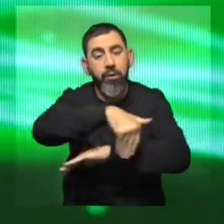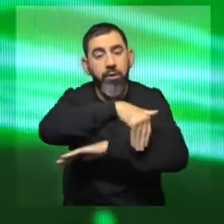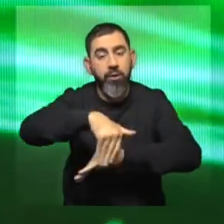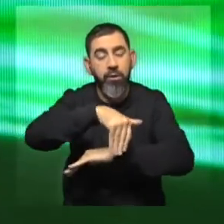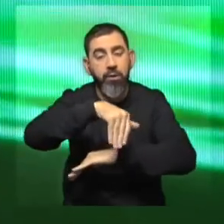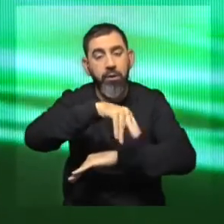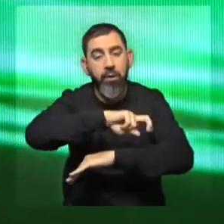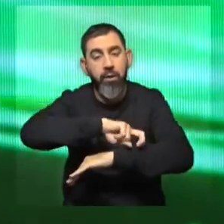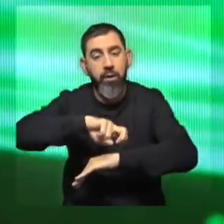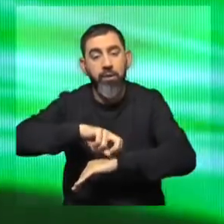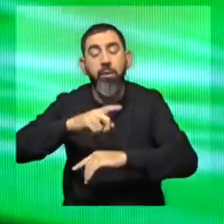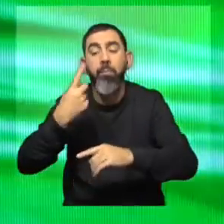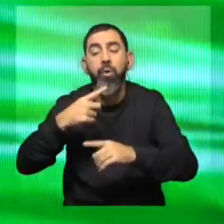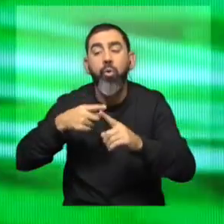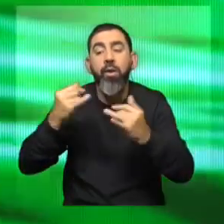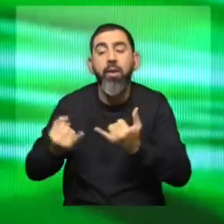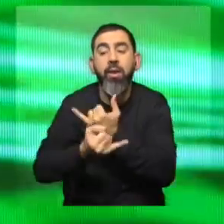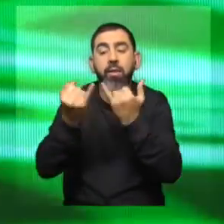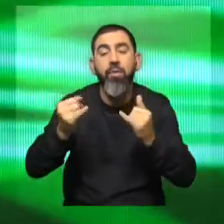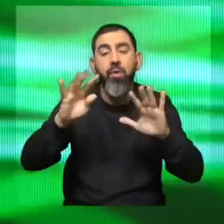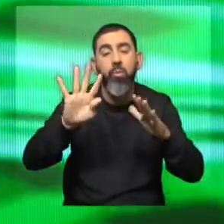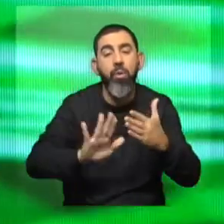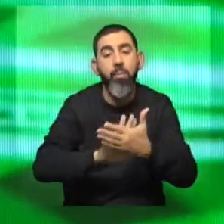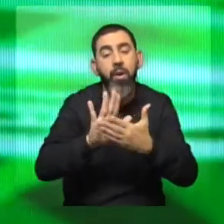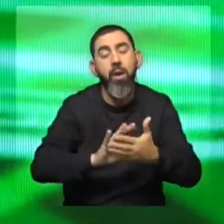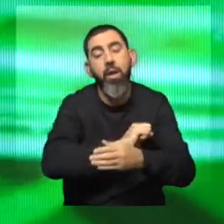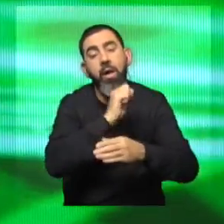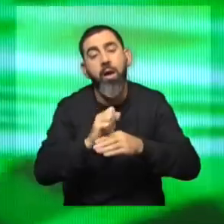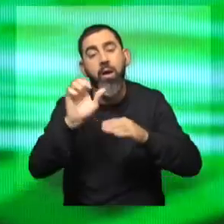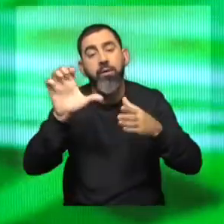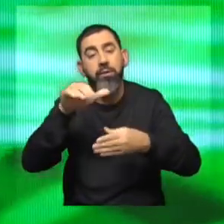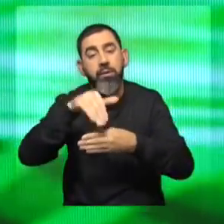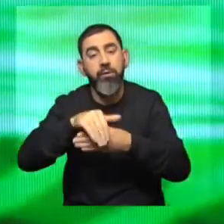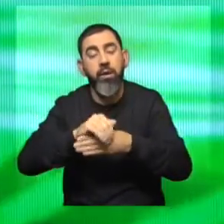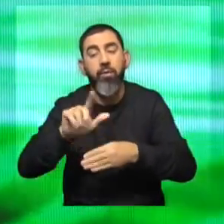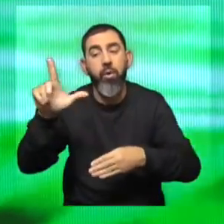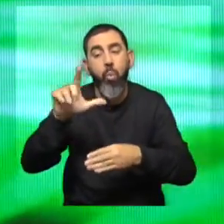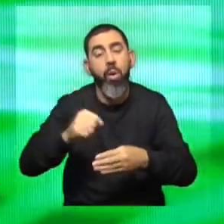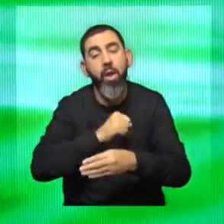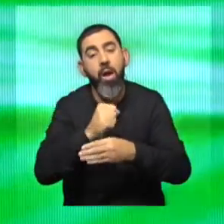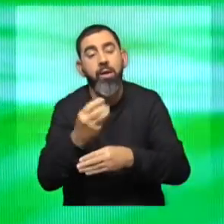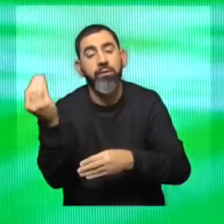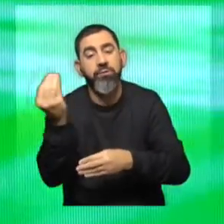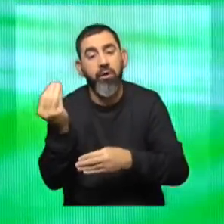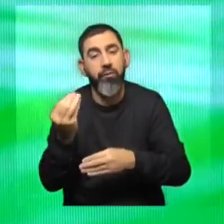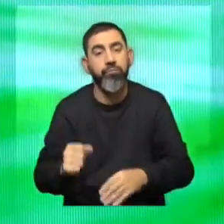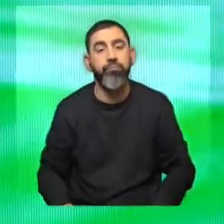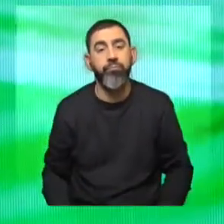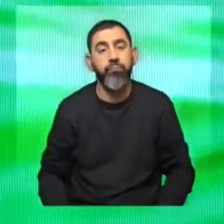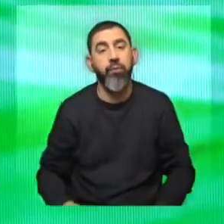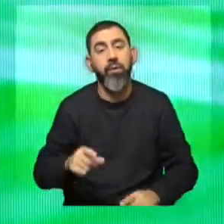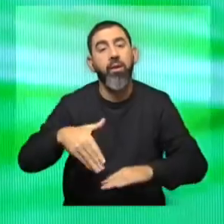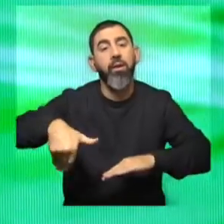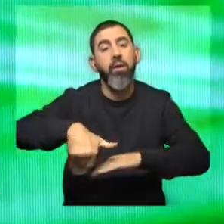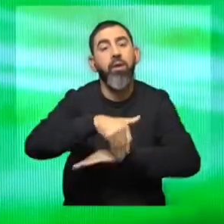durante el día Es decir desde las nueve de la mañana a las seis de la tarde de lunes a sábado y allí en este espacio que queda en la calle